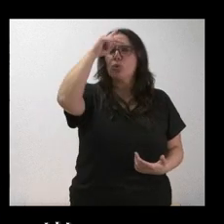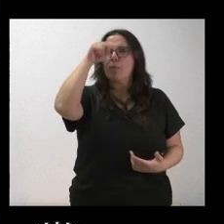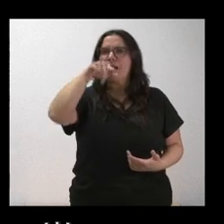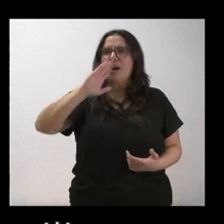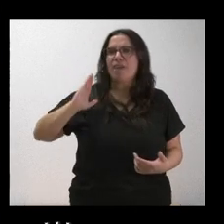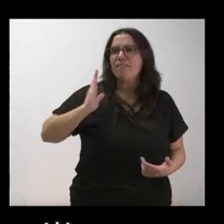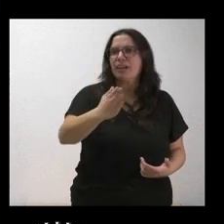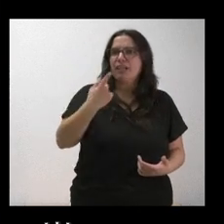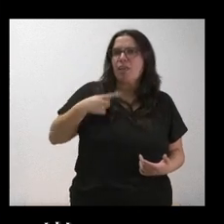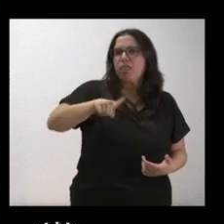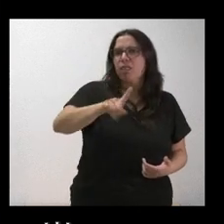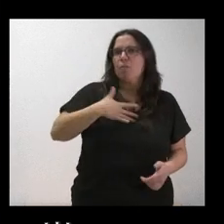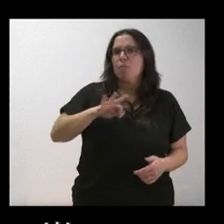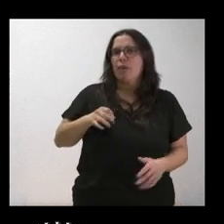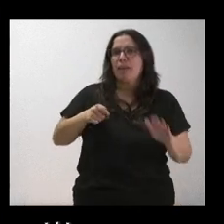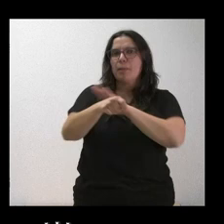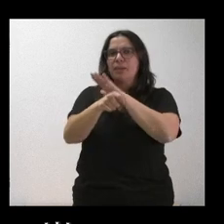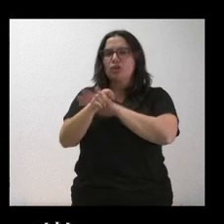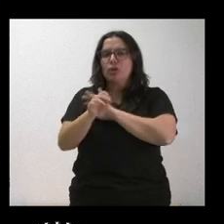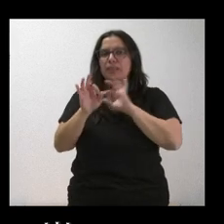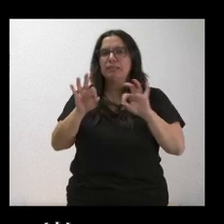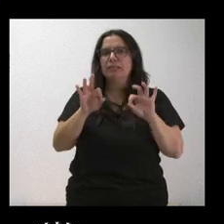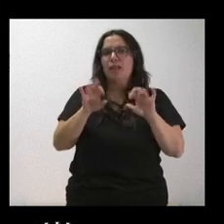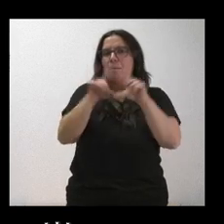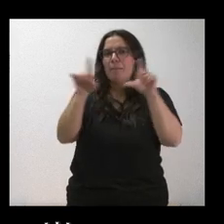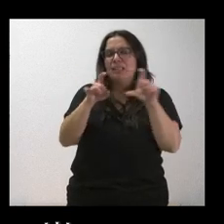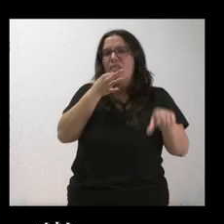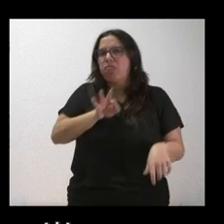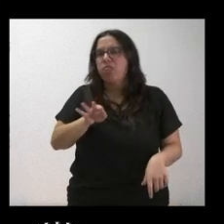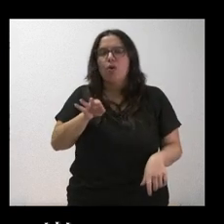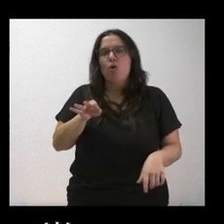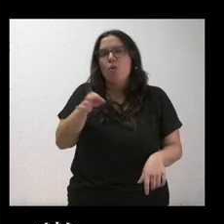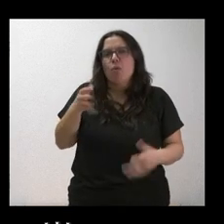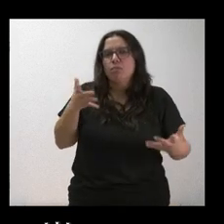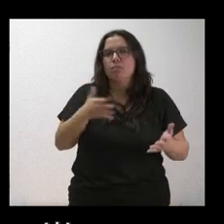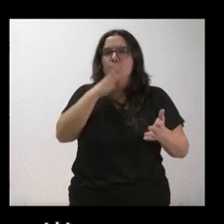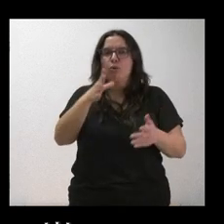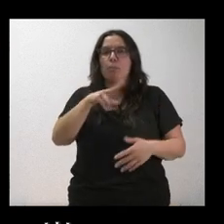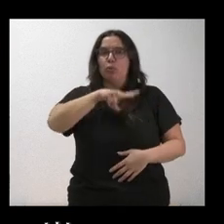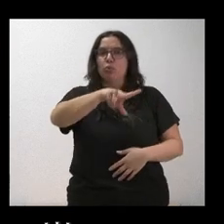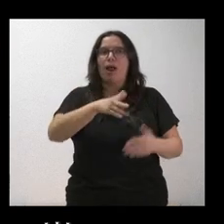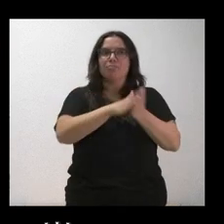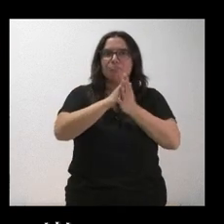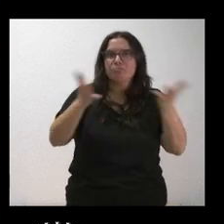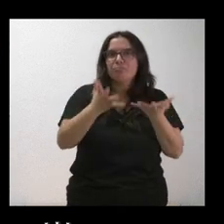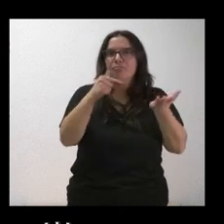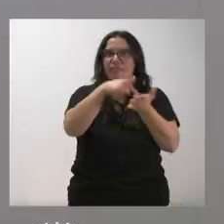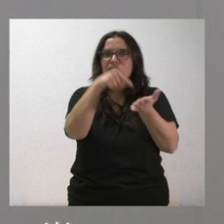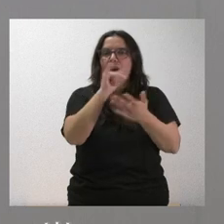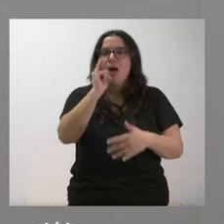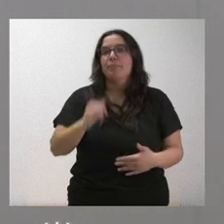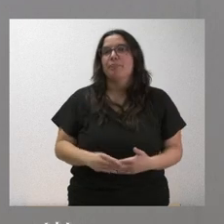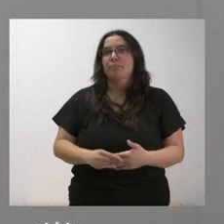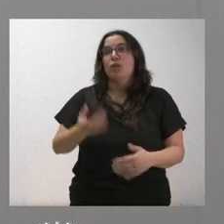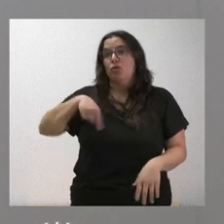que puede generar en las inversiones empresariales Eh bueno los incentivos que hay en Portugal gracias Pues nos